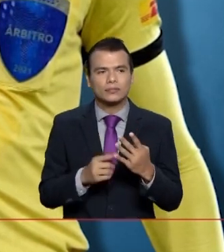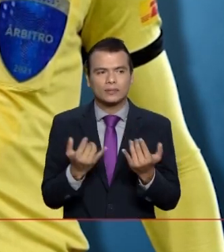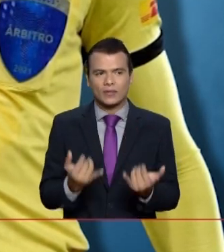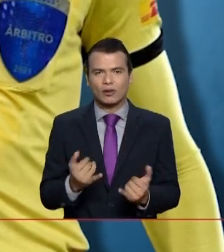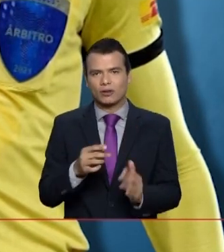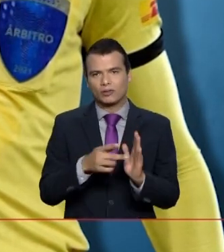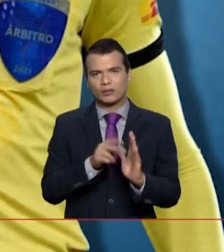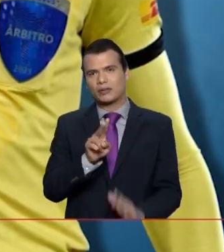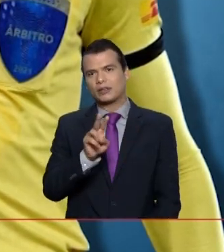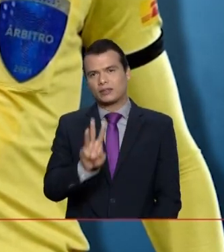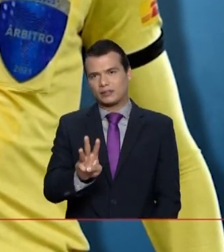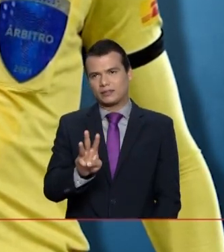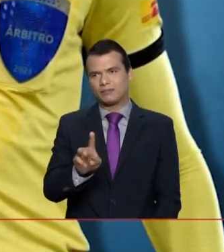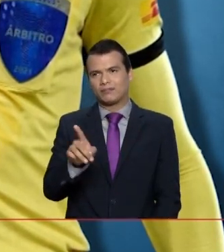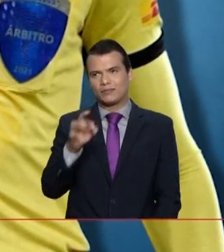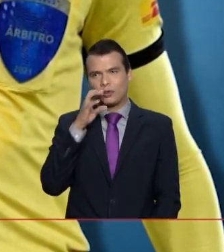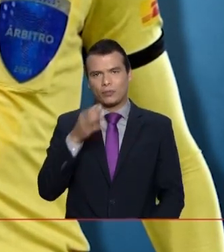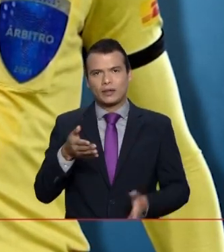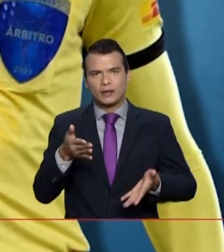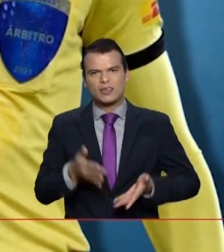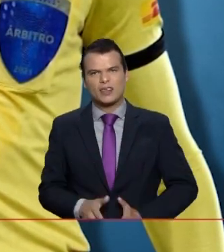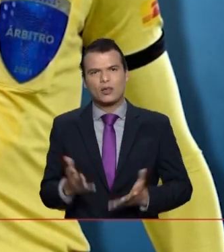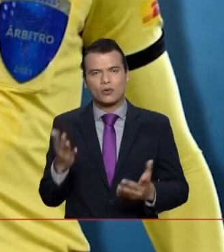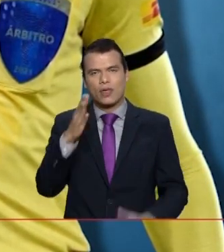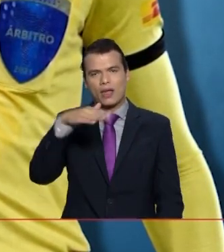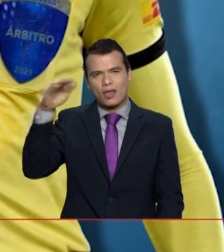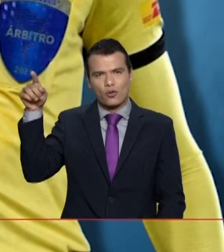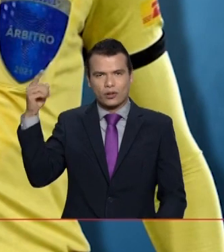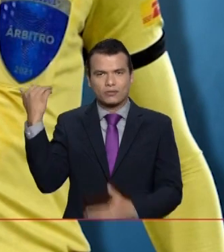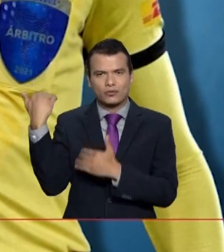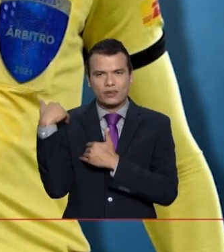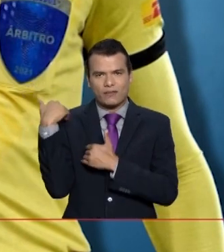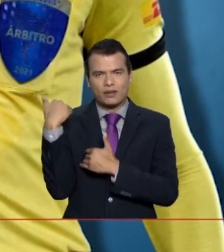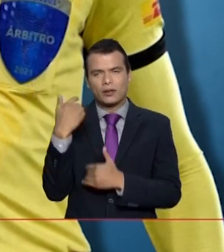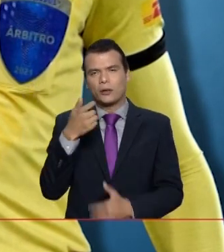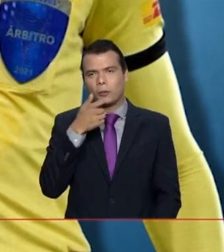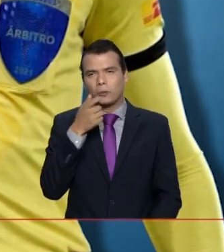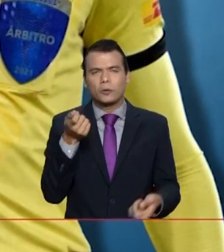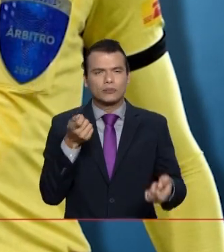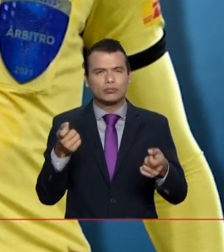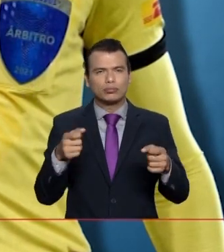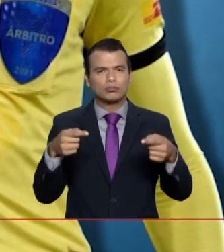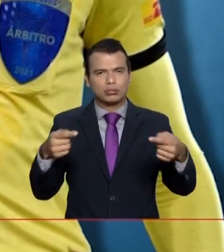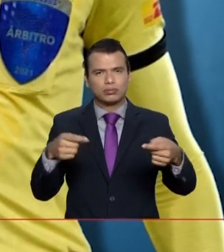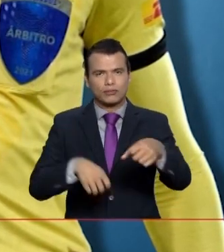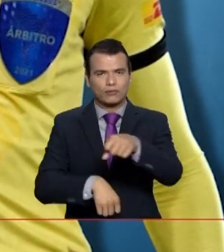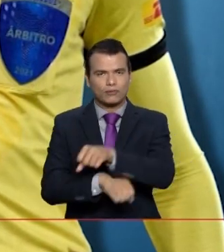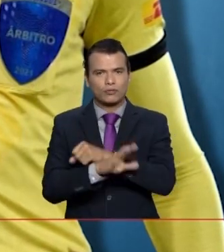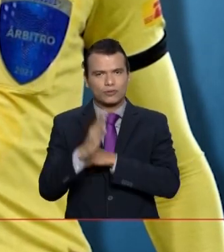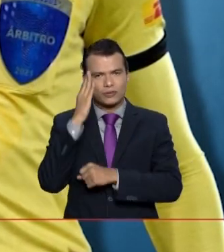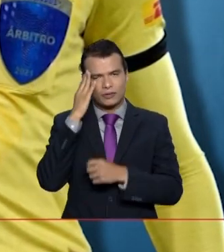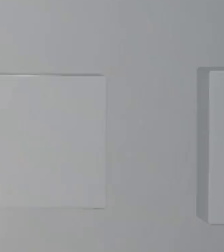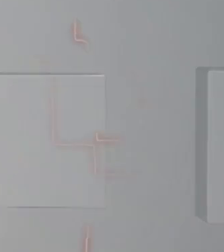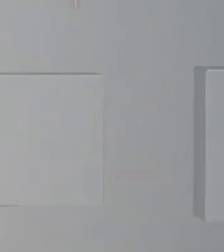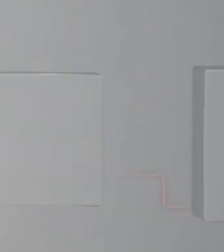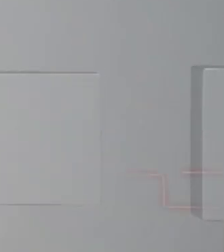ahora en el 2023 será el árbitro de este partido entre Fluminense versus Boca Juniors.